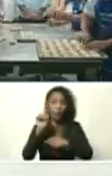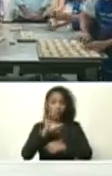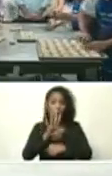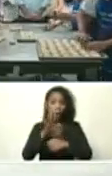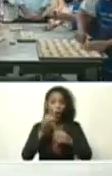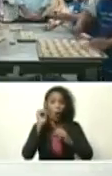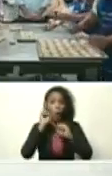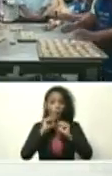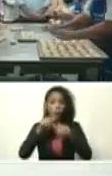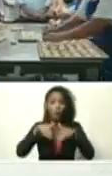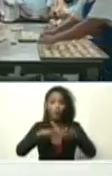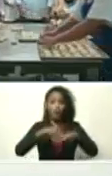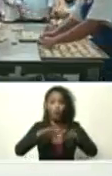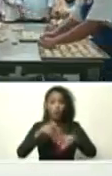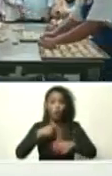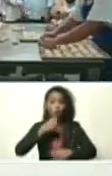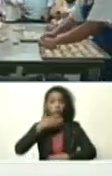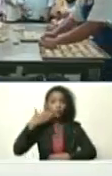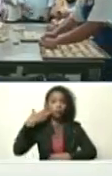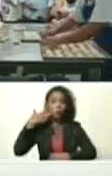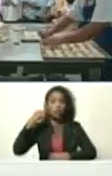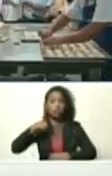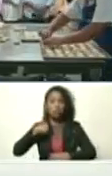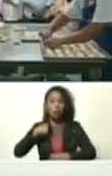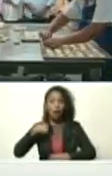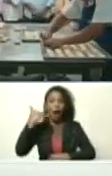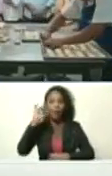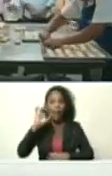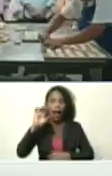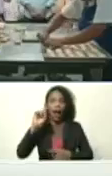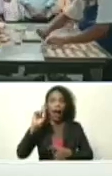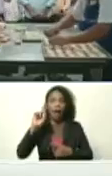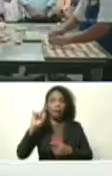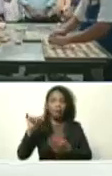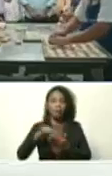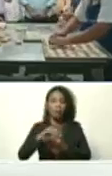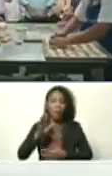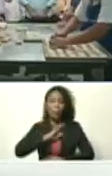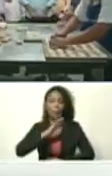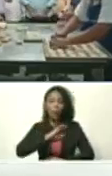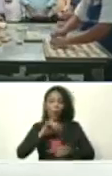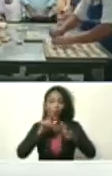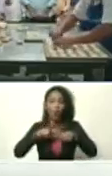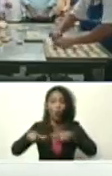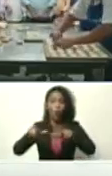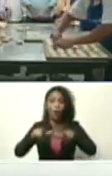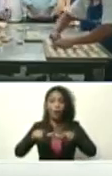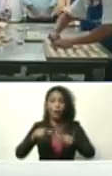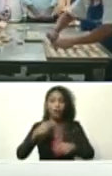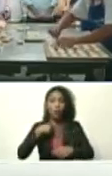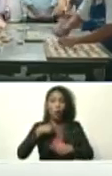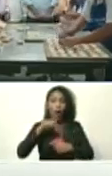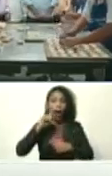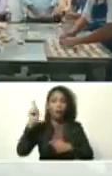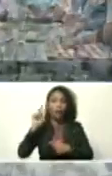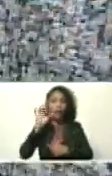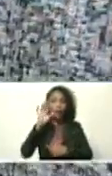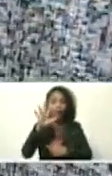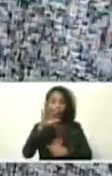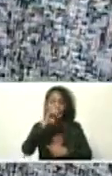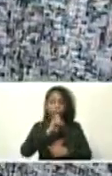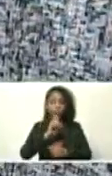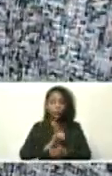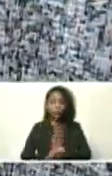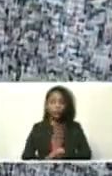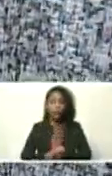máquinas. Ahorita puedo decir orgullosamente que estoy en la Florida, tengo mi propio local y estoy allá desde hace 5 años,